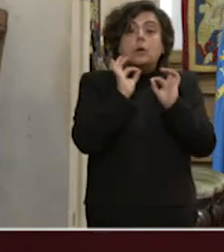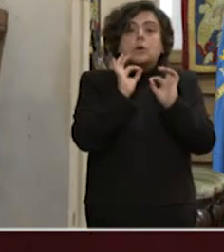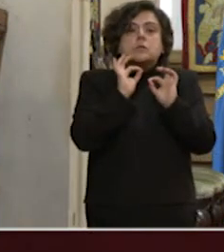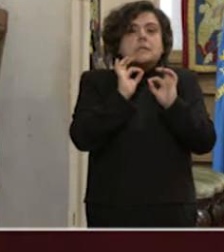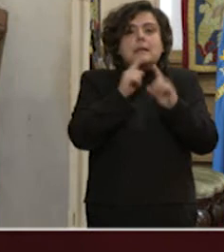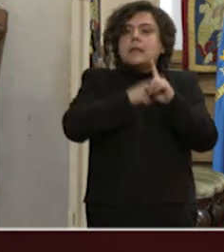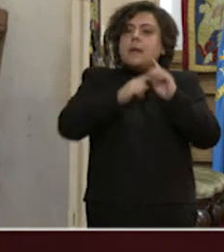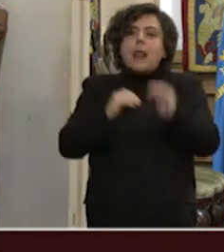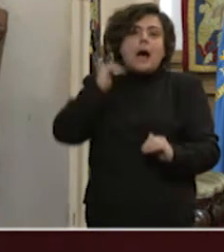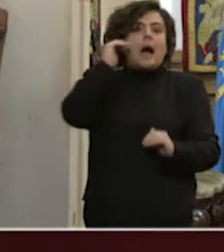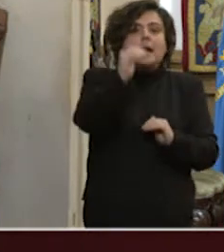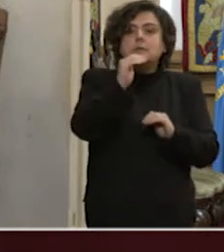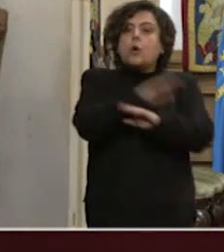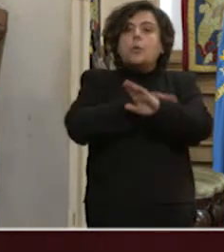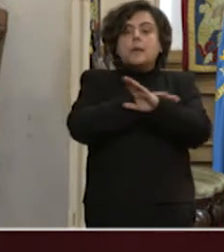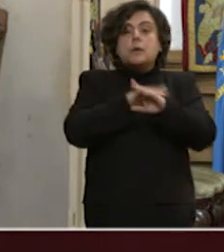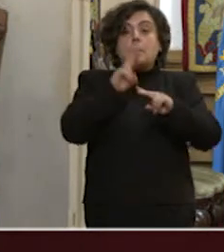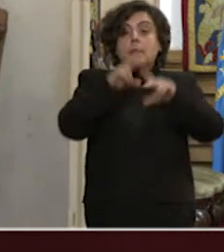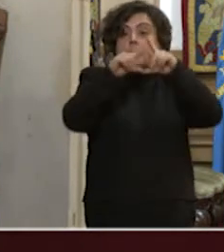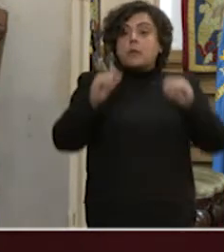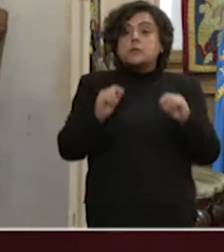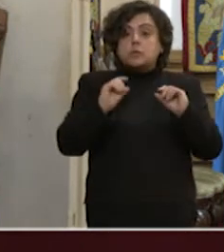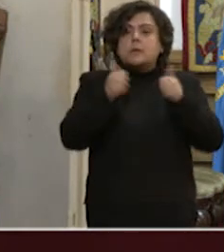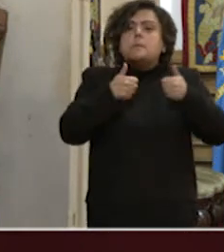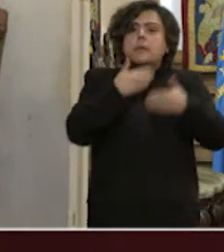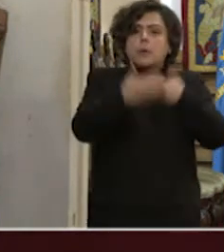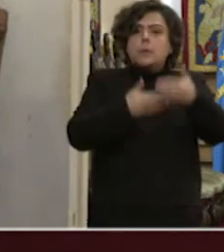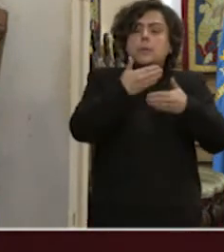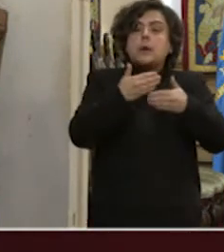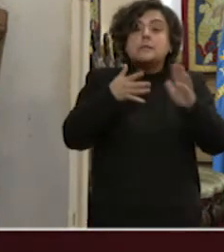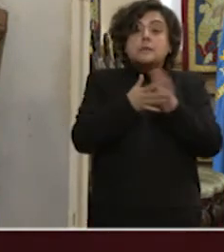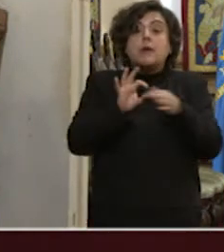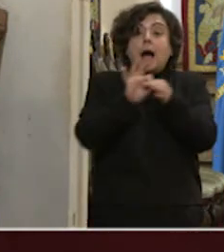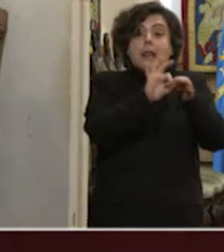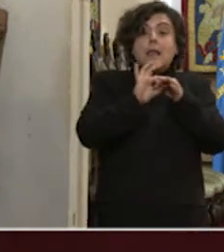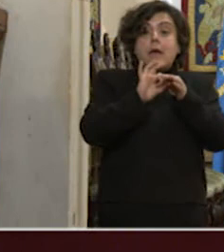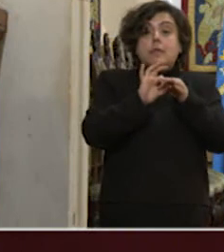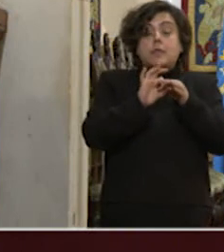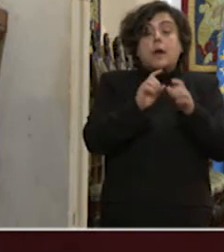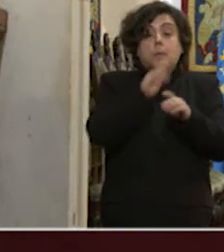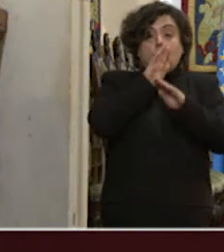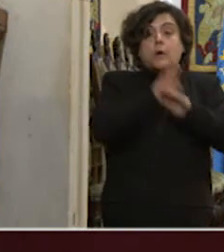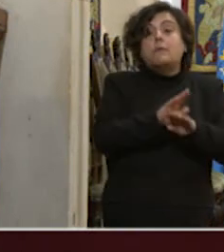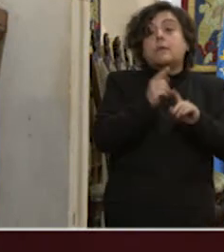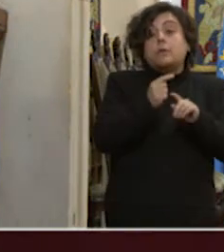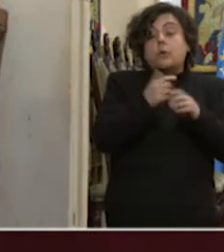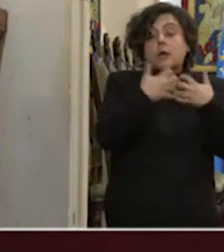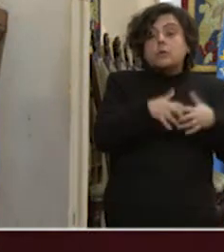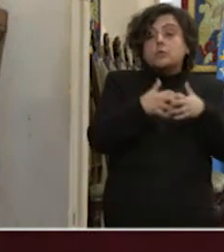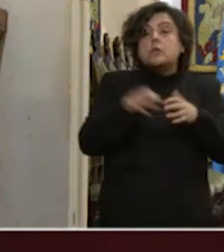puesto en marcha el Gobierno del Principado de Asturias, tales como la Alianza por la Industria o el Comité Asesor de Fondos